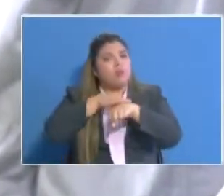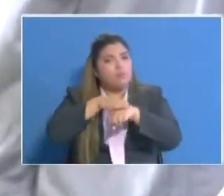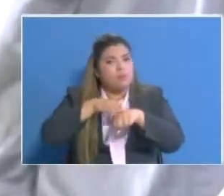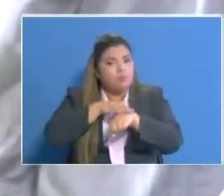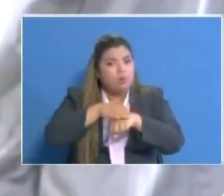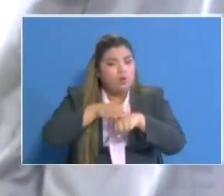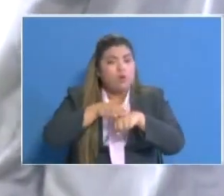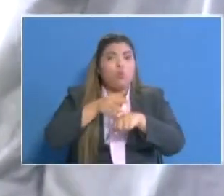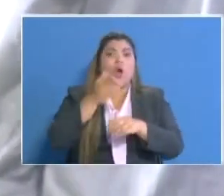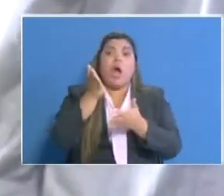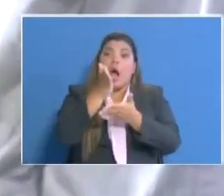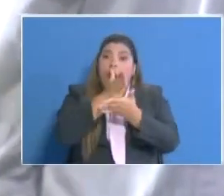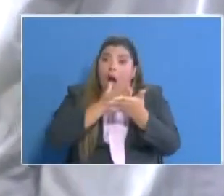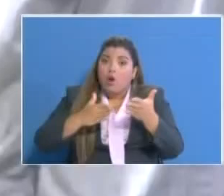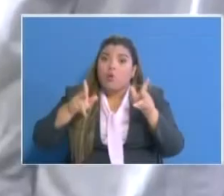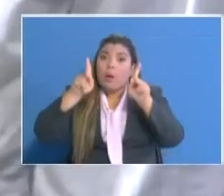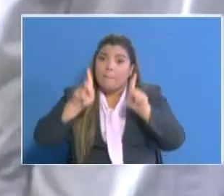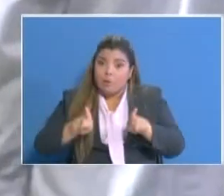los que pueden pagar,